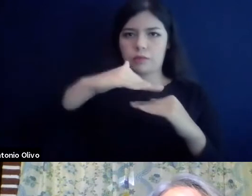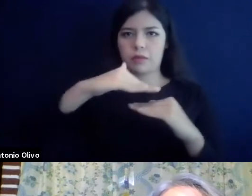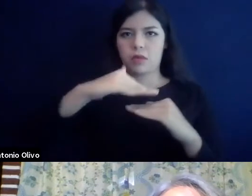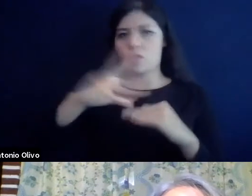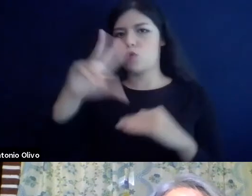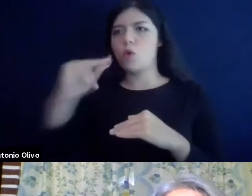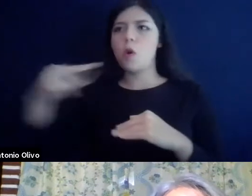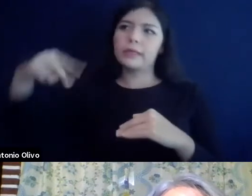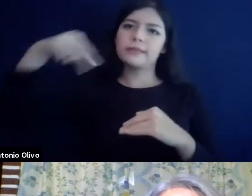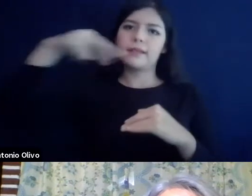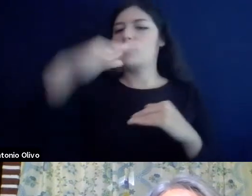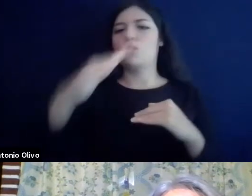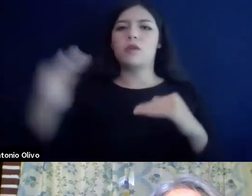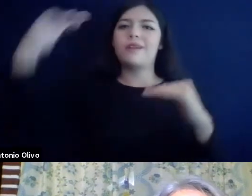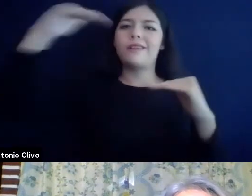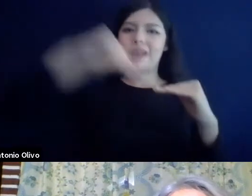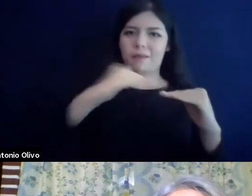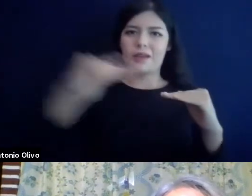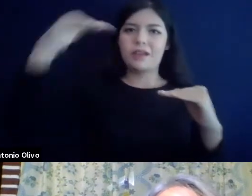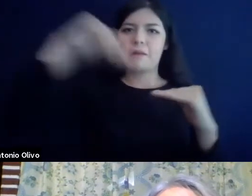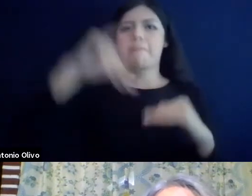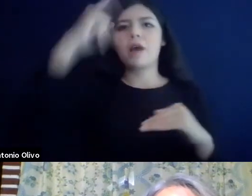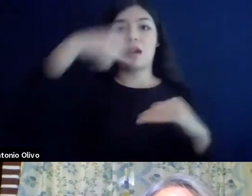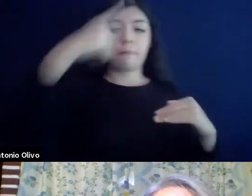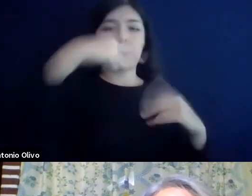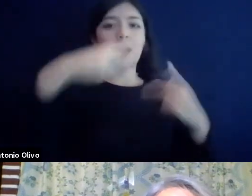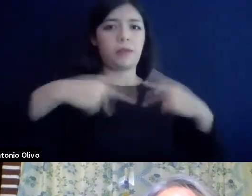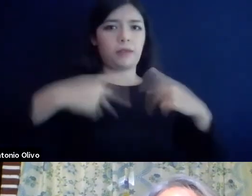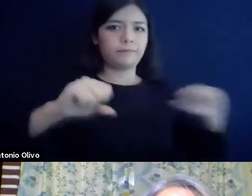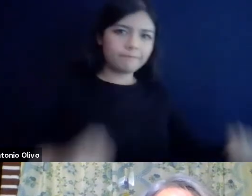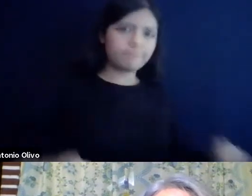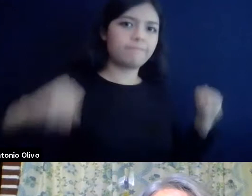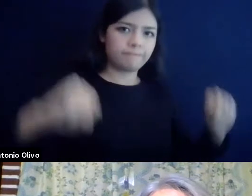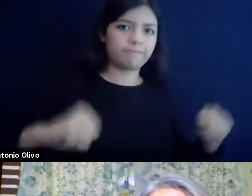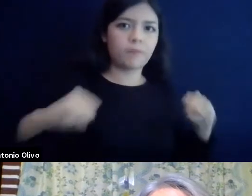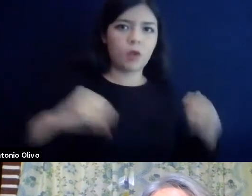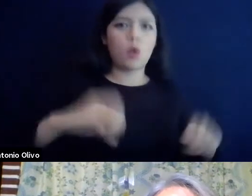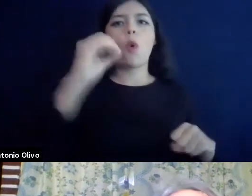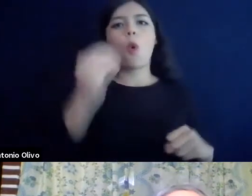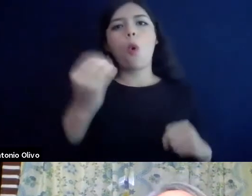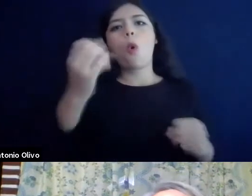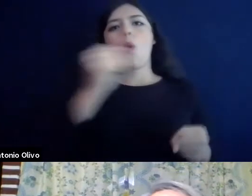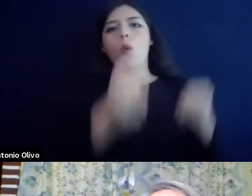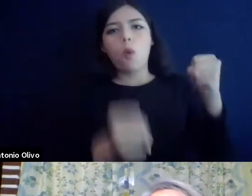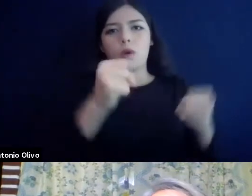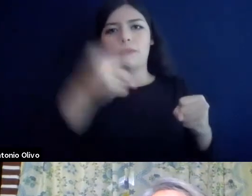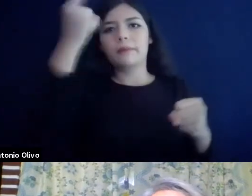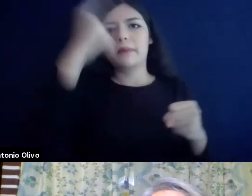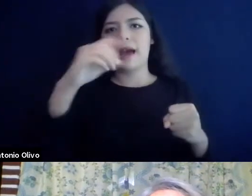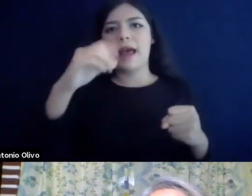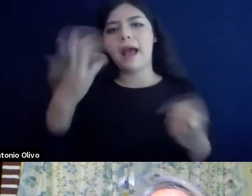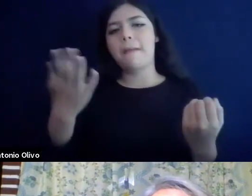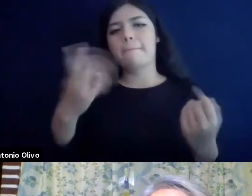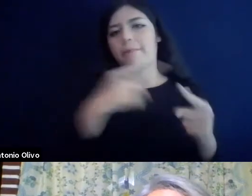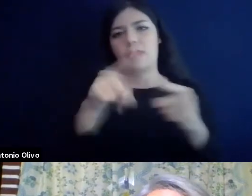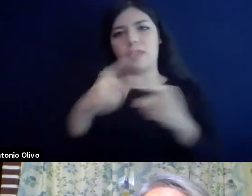transportar en los diablitos mercancía o cosas a la bodega, ¿no? Era la única rampa que estaba. Entonces, pues sí,